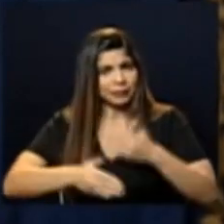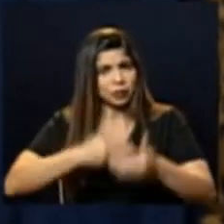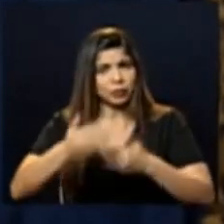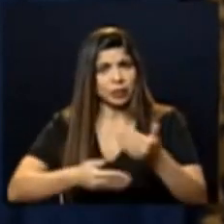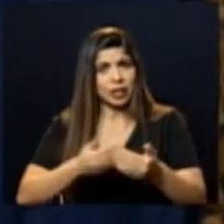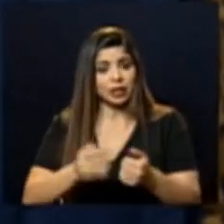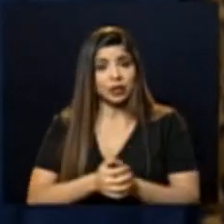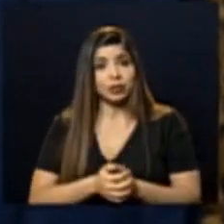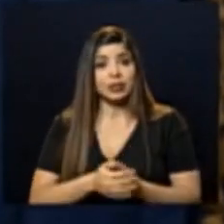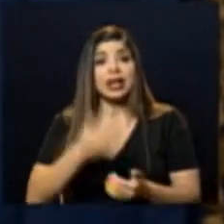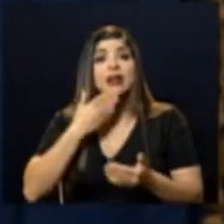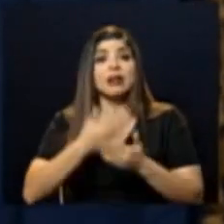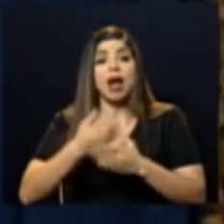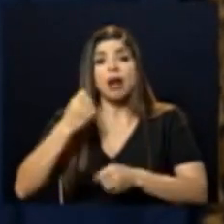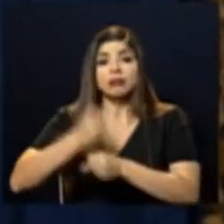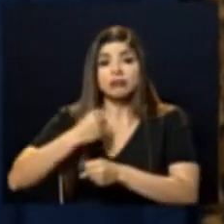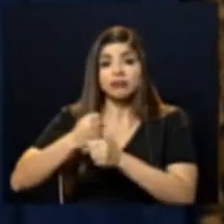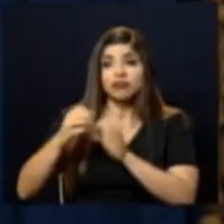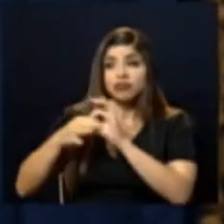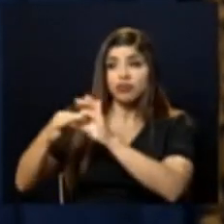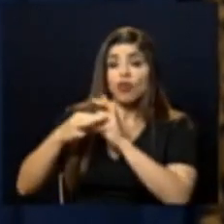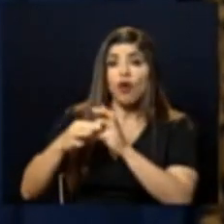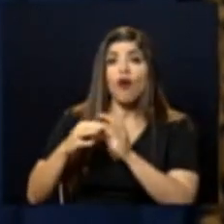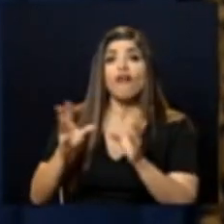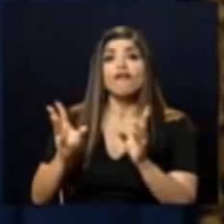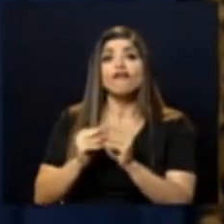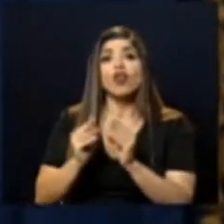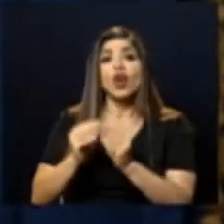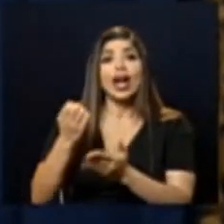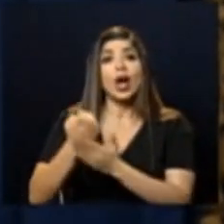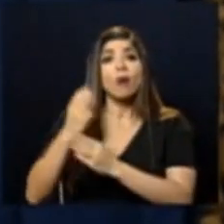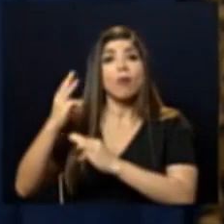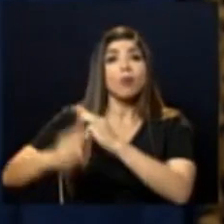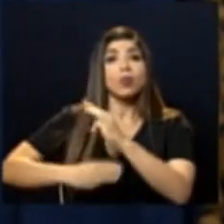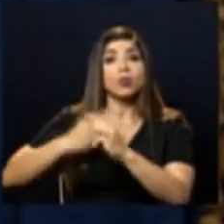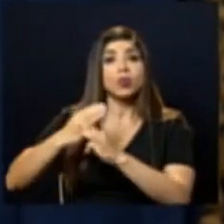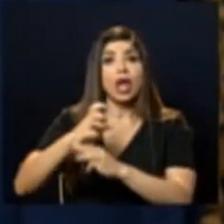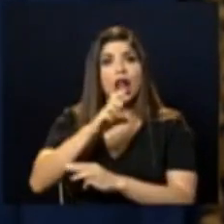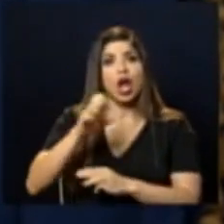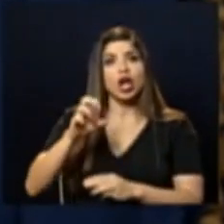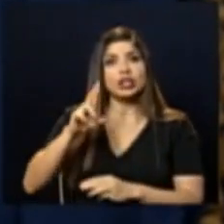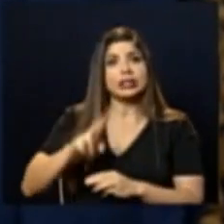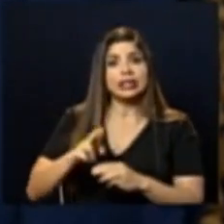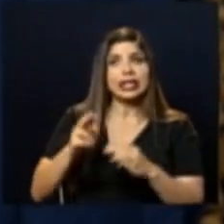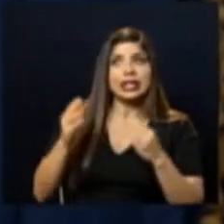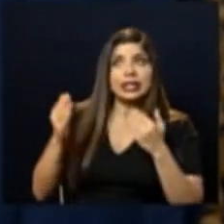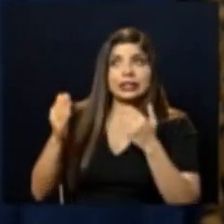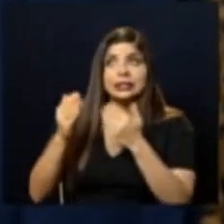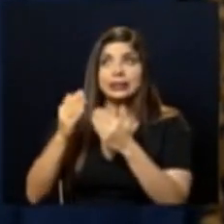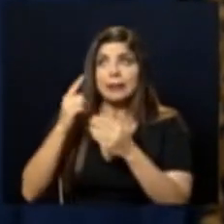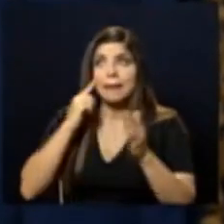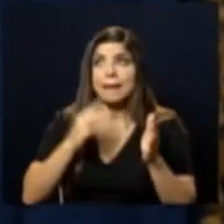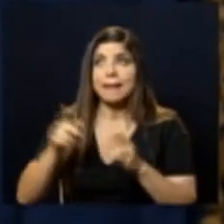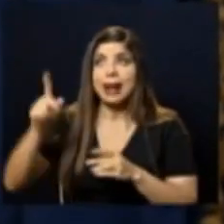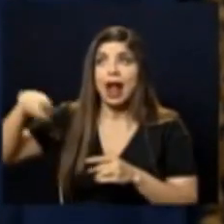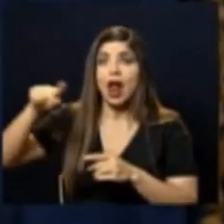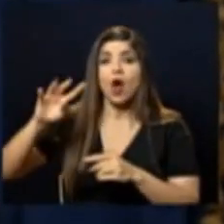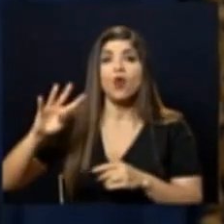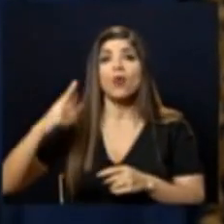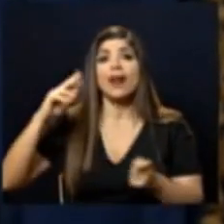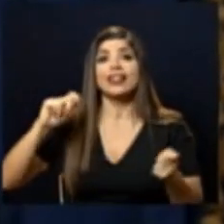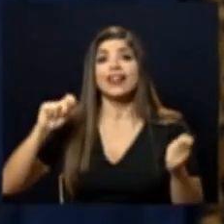Como producto de nuestro trabajo con el Foro Económico Mundial, Costa Rica se ha acercado al Centro para la Cuarta Revolución